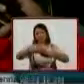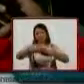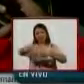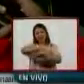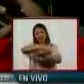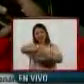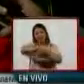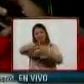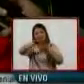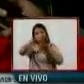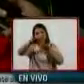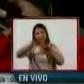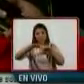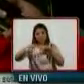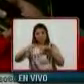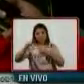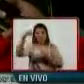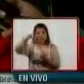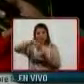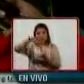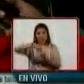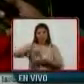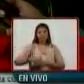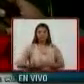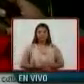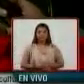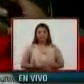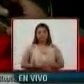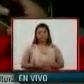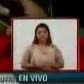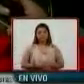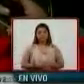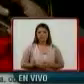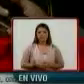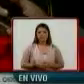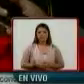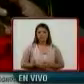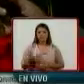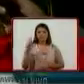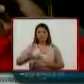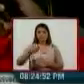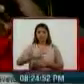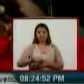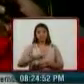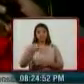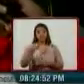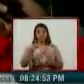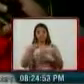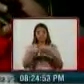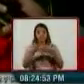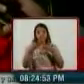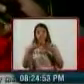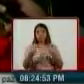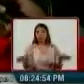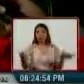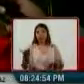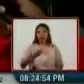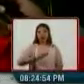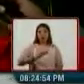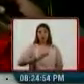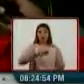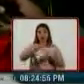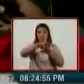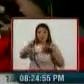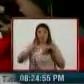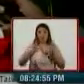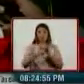referido municipio carabobeño. La sala fijó una audiencia oral y pública donde tanto el alcalde del municipio